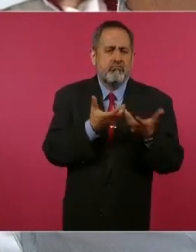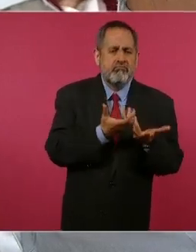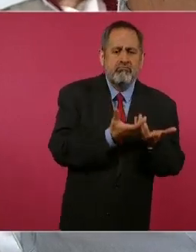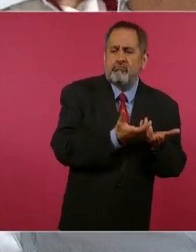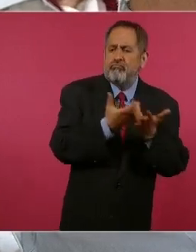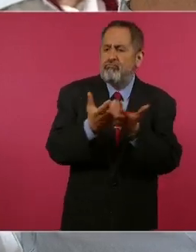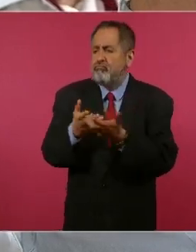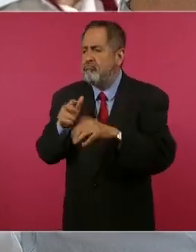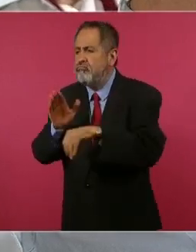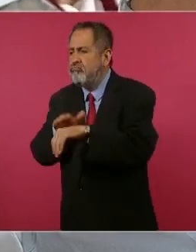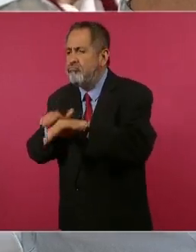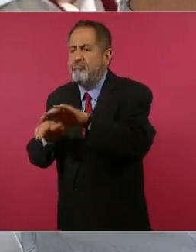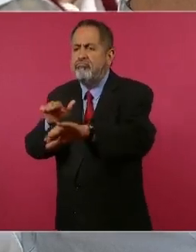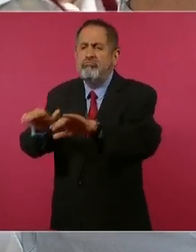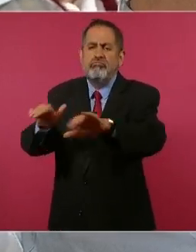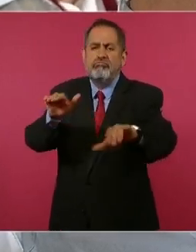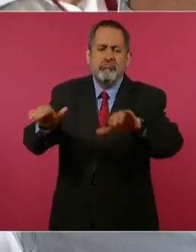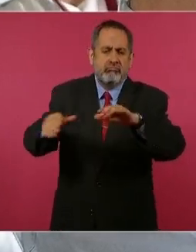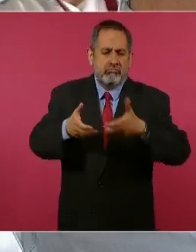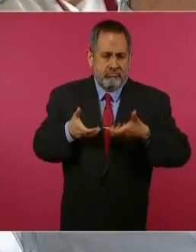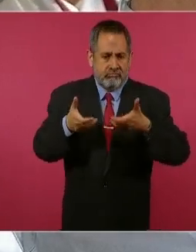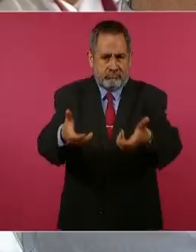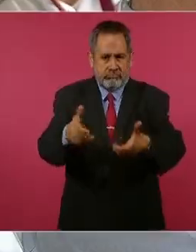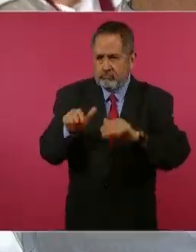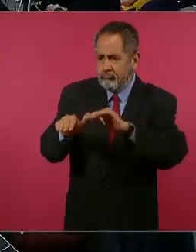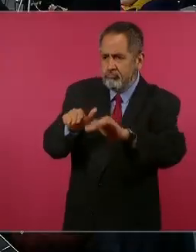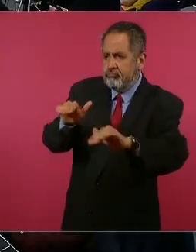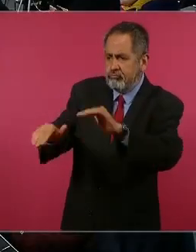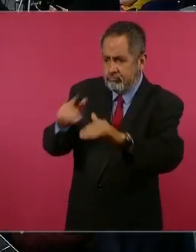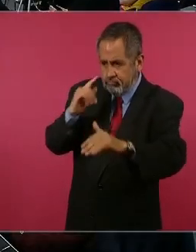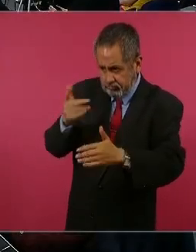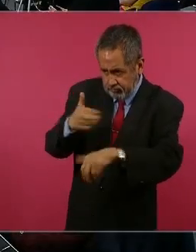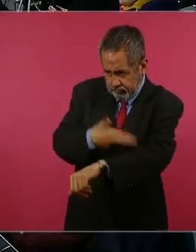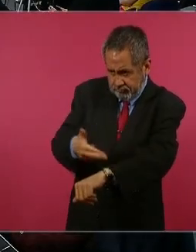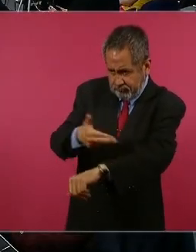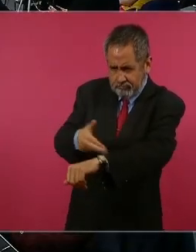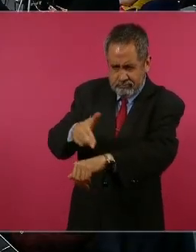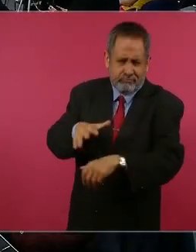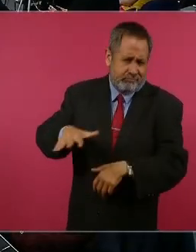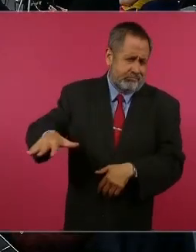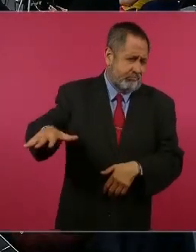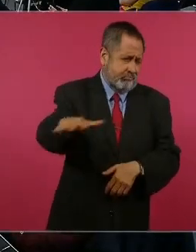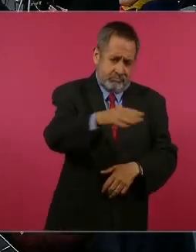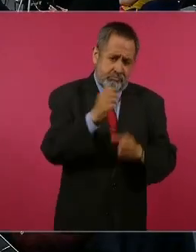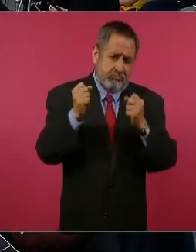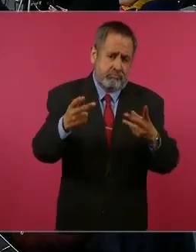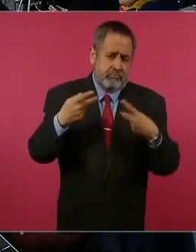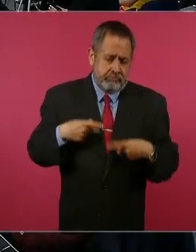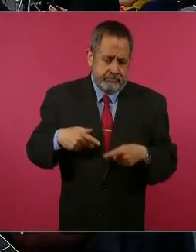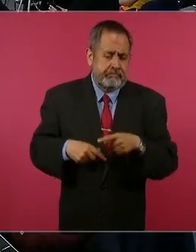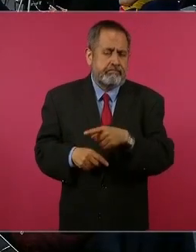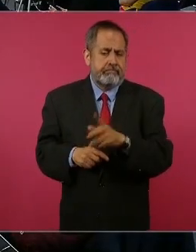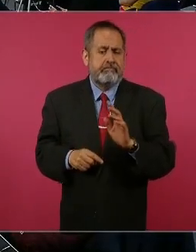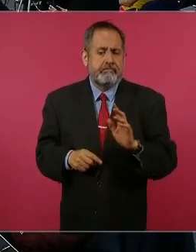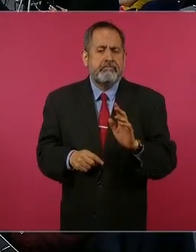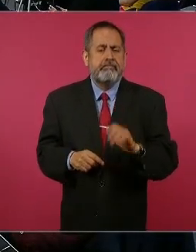para que salgan de las oficinas y salgan a las calles para llegar a toda esa gente que a lo mejor no tiene